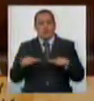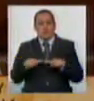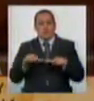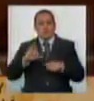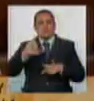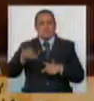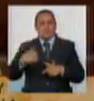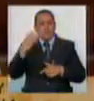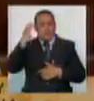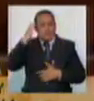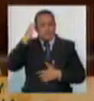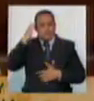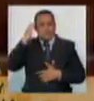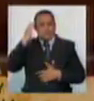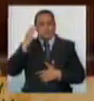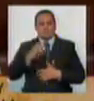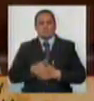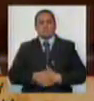Juan de Miraflores.